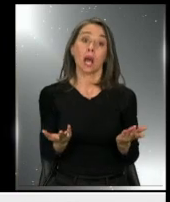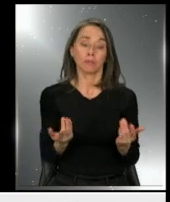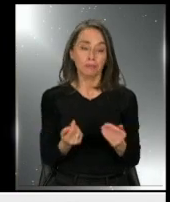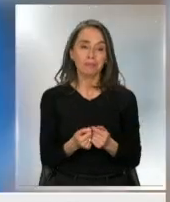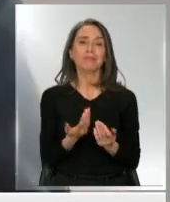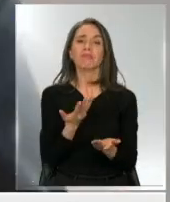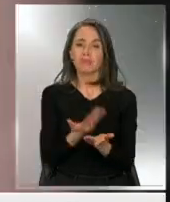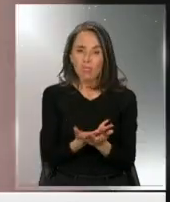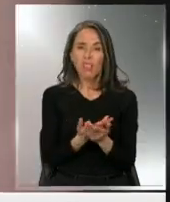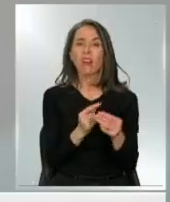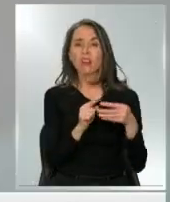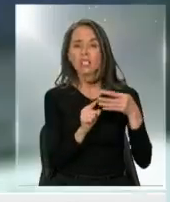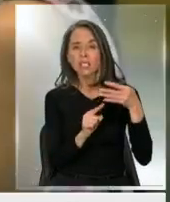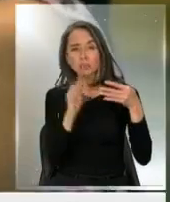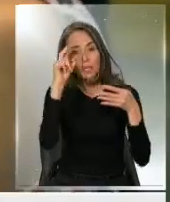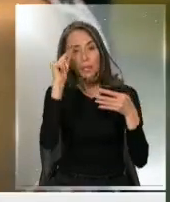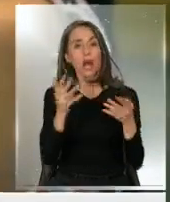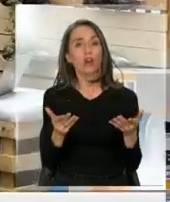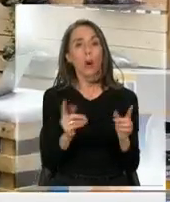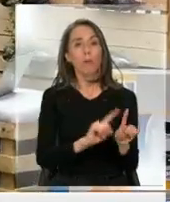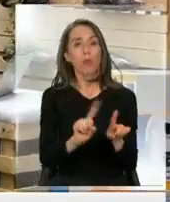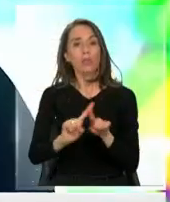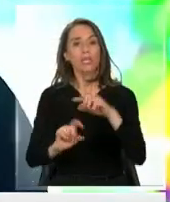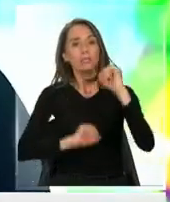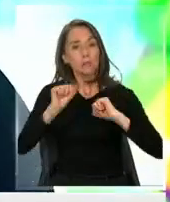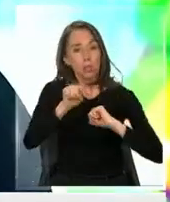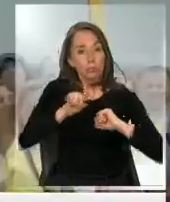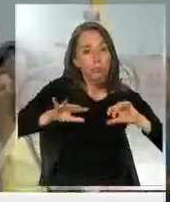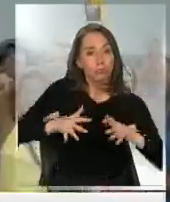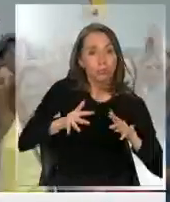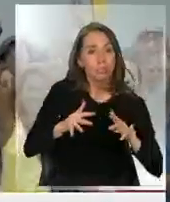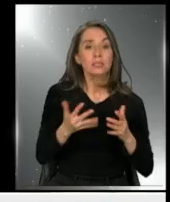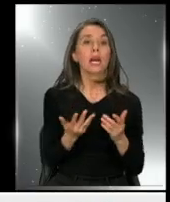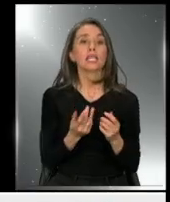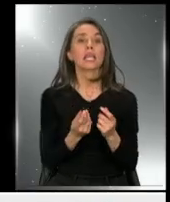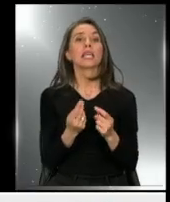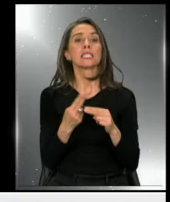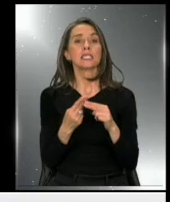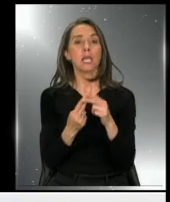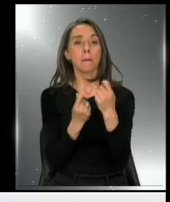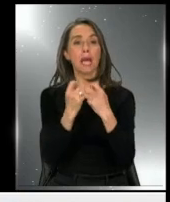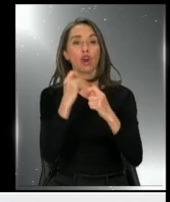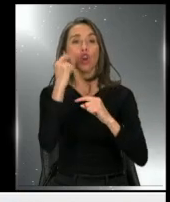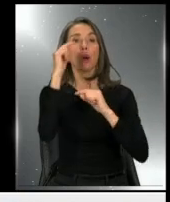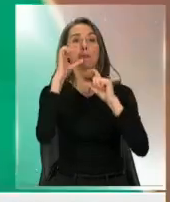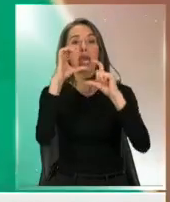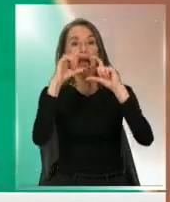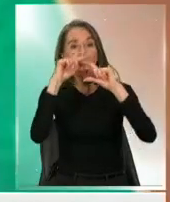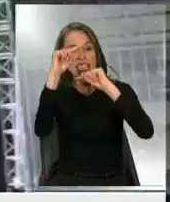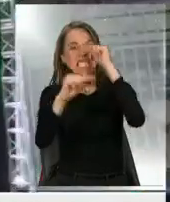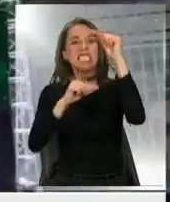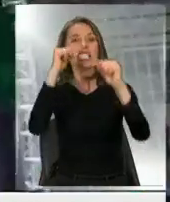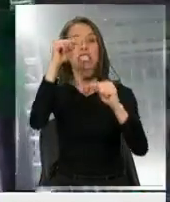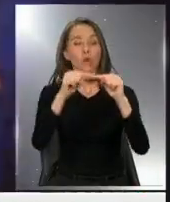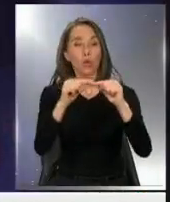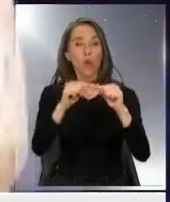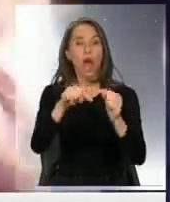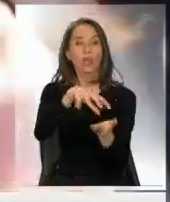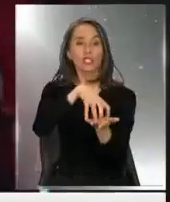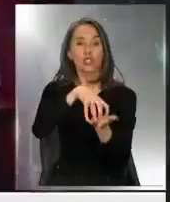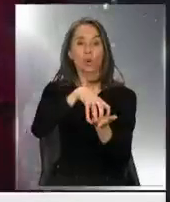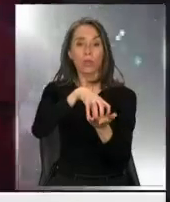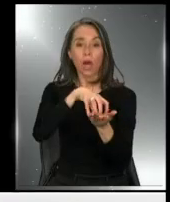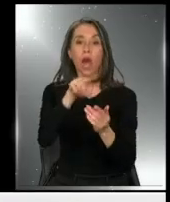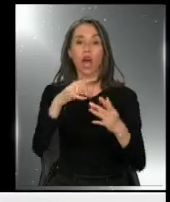es que existen iniciativas para potenciar diferentes emprendimientos que tienen que ver con economía circular, con una ciudad más sustentable. Y la ropa